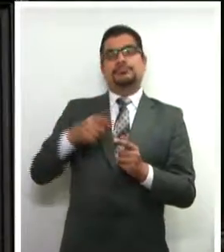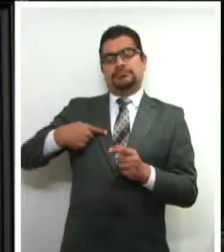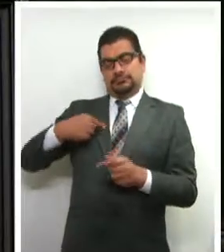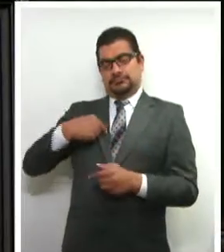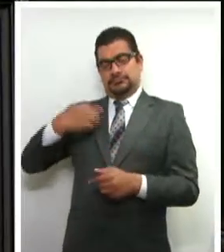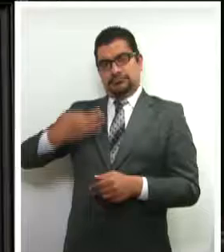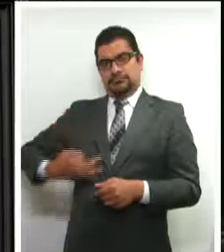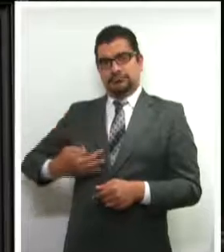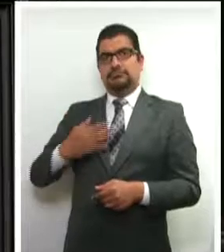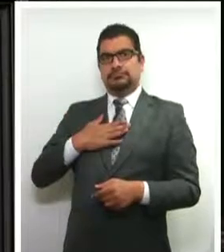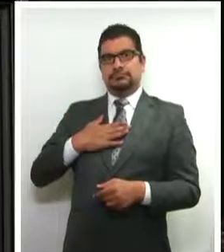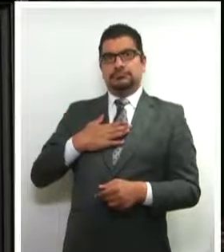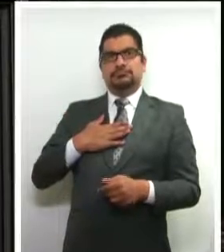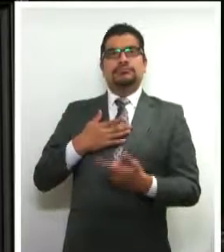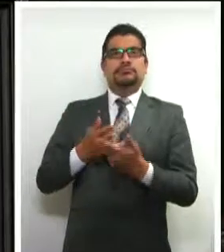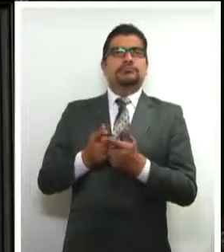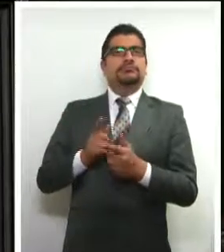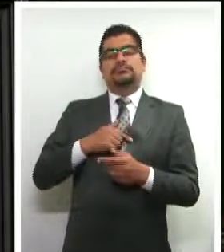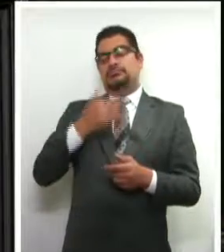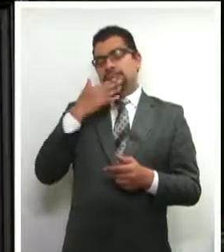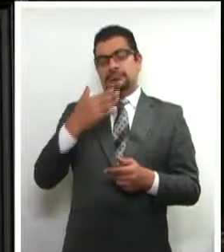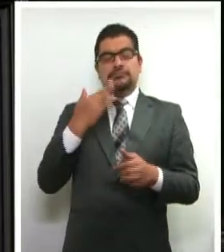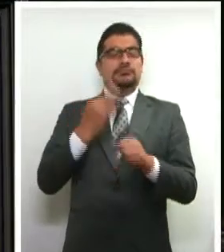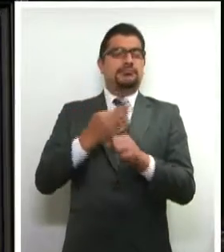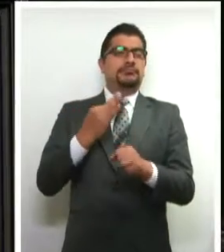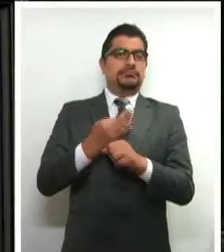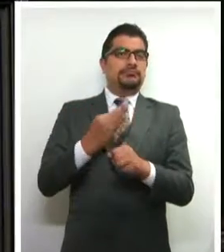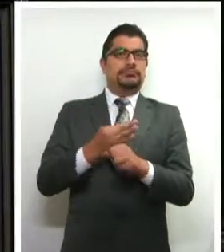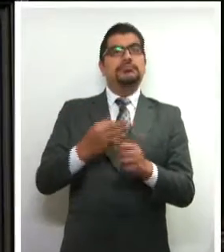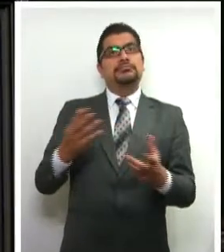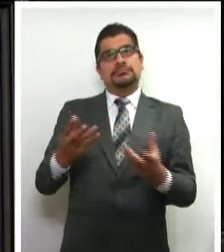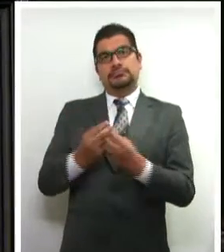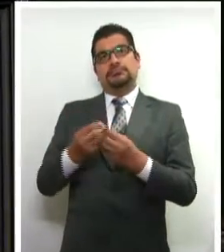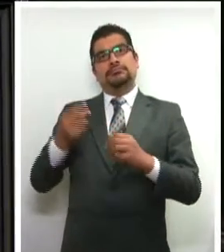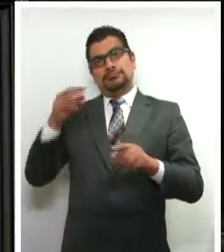yo formo parte. Una concepción opuesta